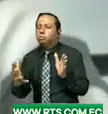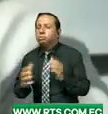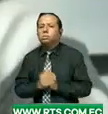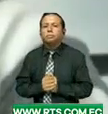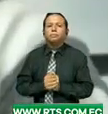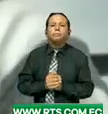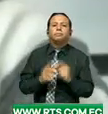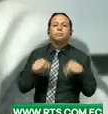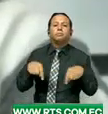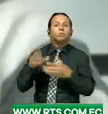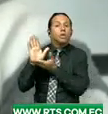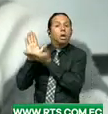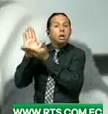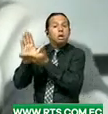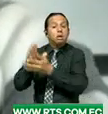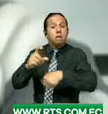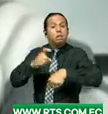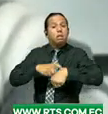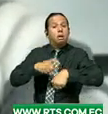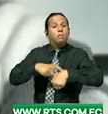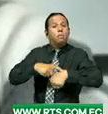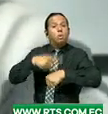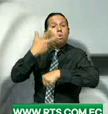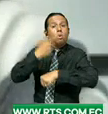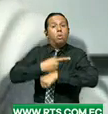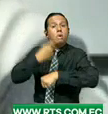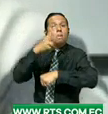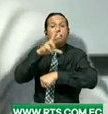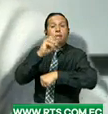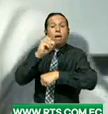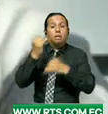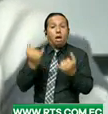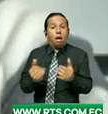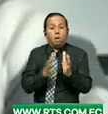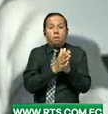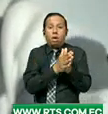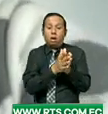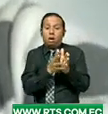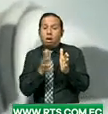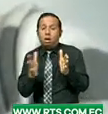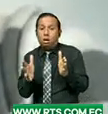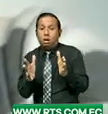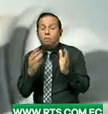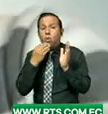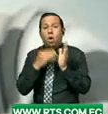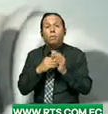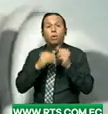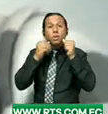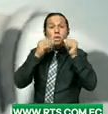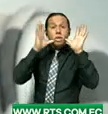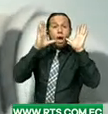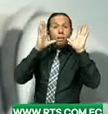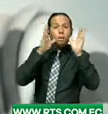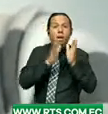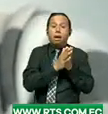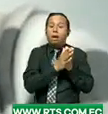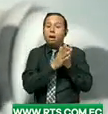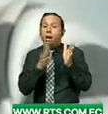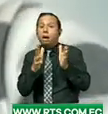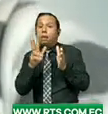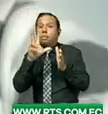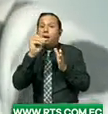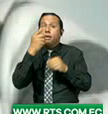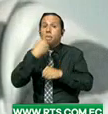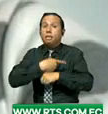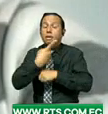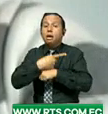IES, en un plazo de 30 días contados a partir de la culminación del ejercicio fiscal, proceda a